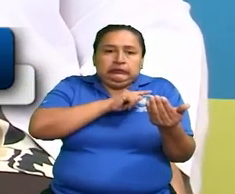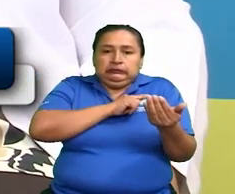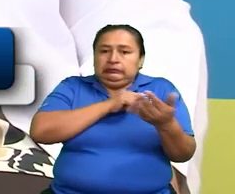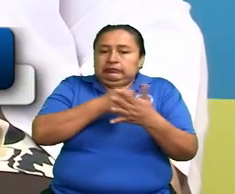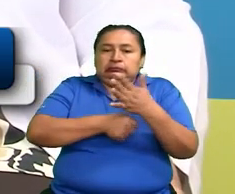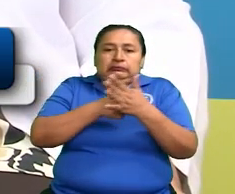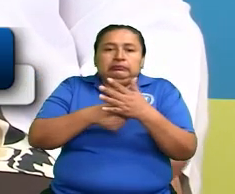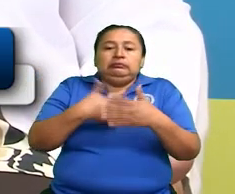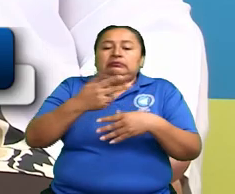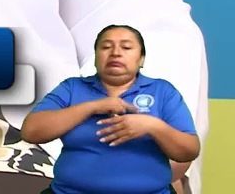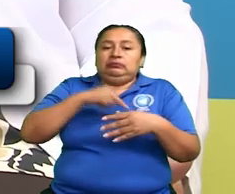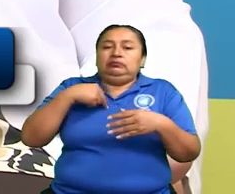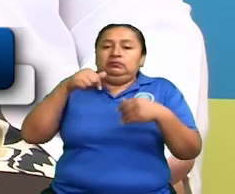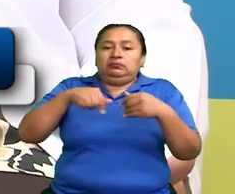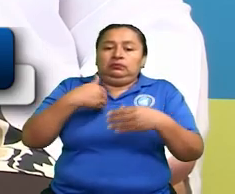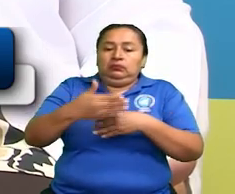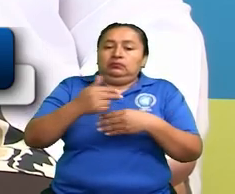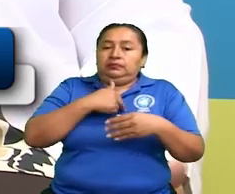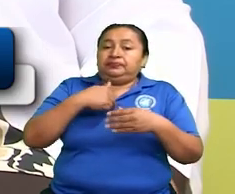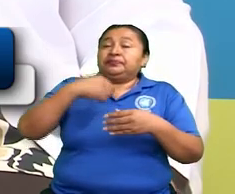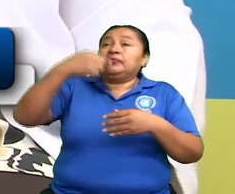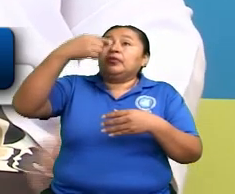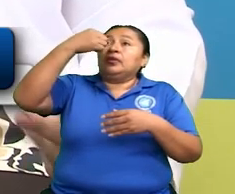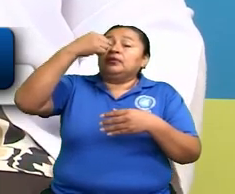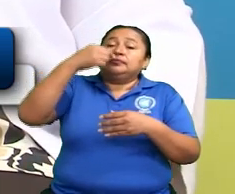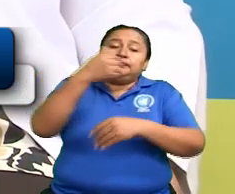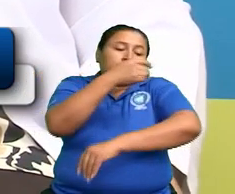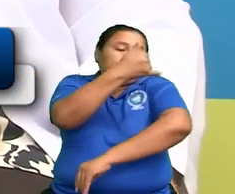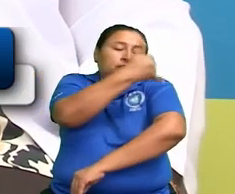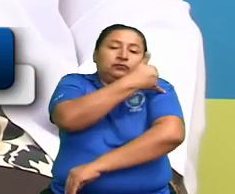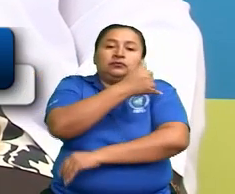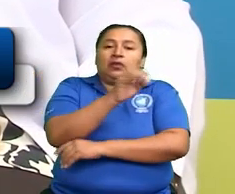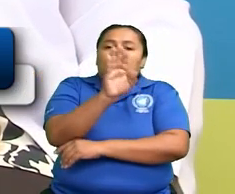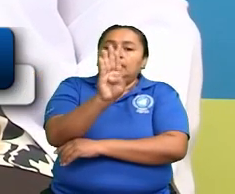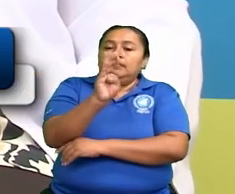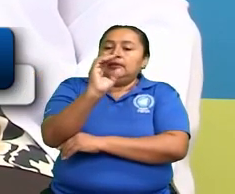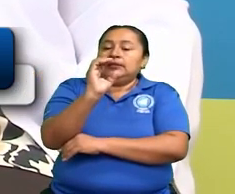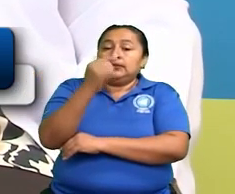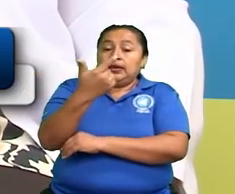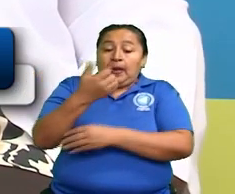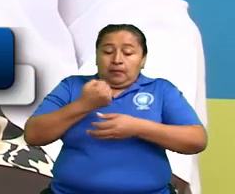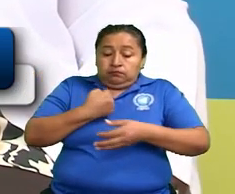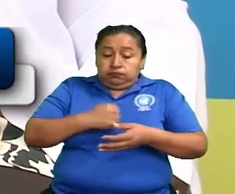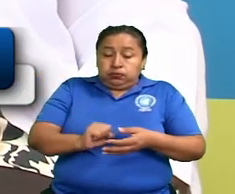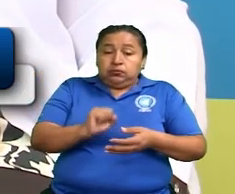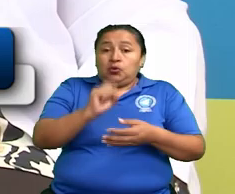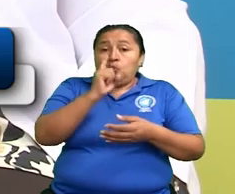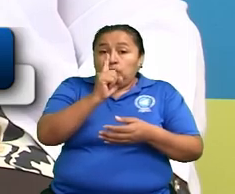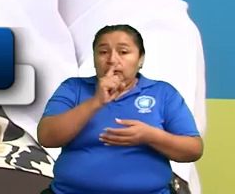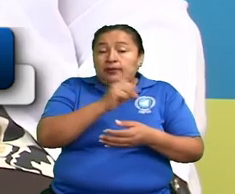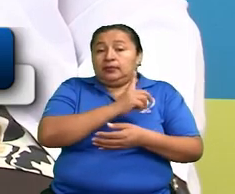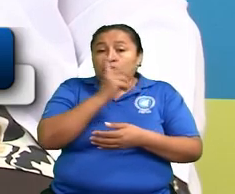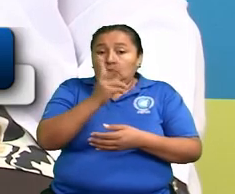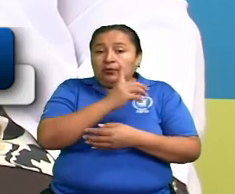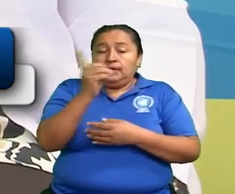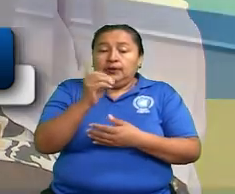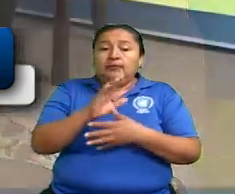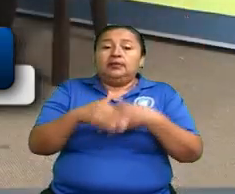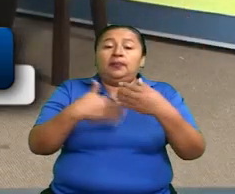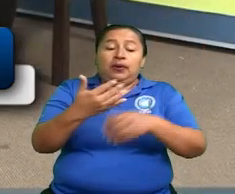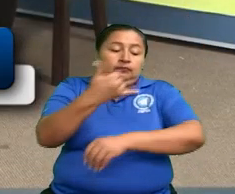Entonces nosotros garantizamos la aplicación de la BCG a los 2 días de recién nacido. Ahora, ya hablamos de